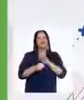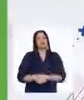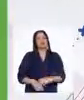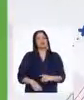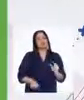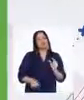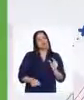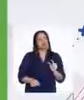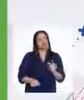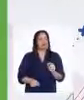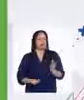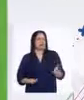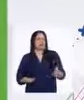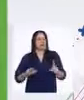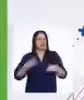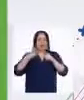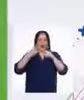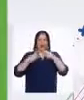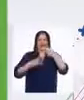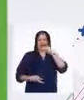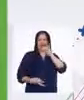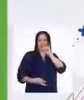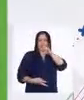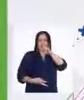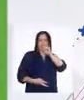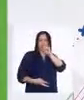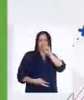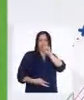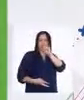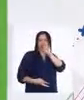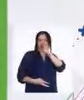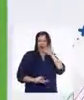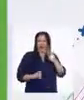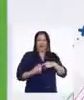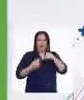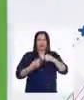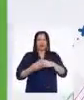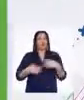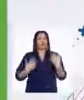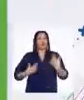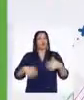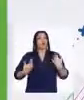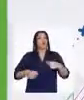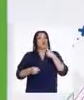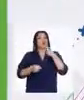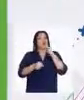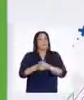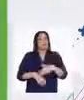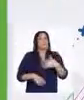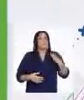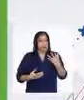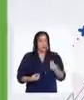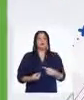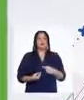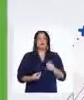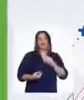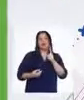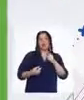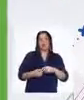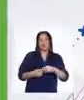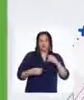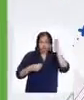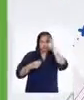compromiso. Luego, la hipotecada, donde hay un alto compromiso en lo establecido y no